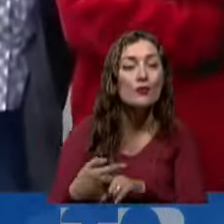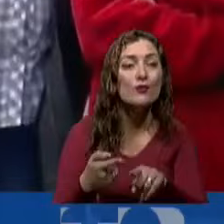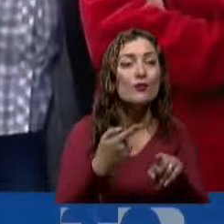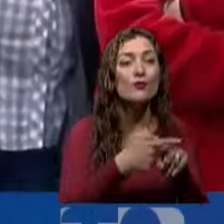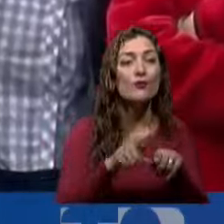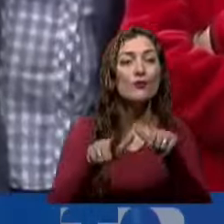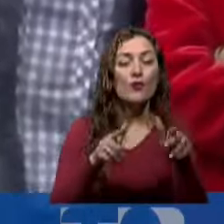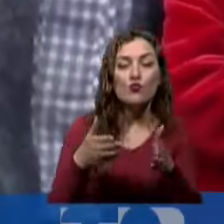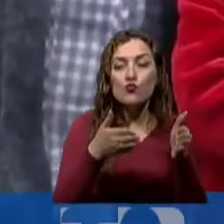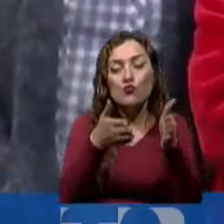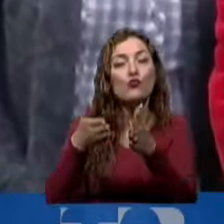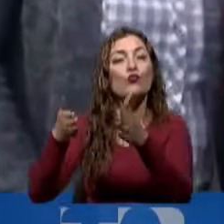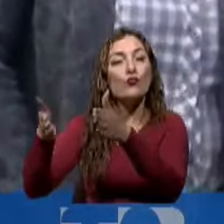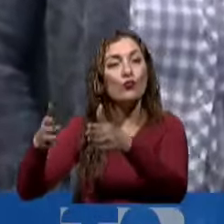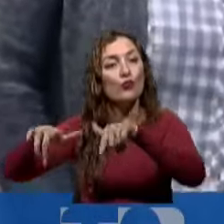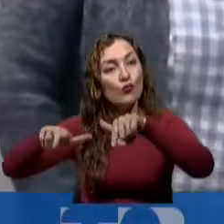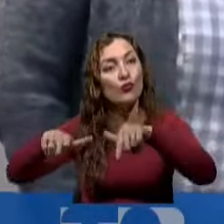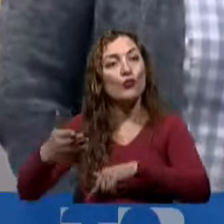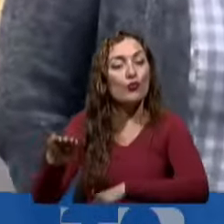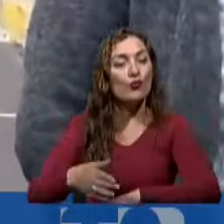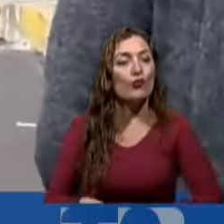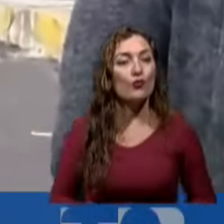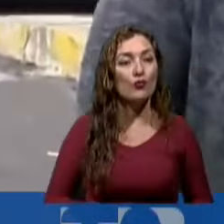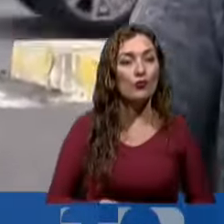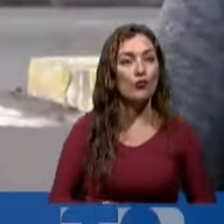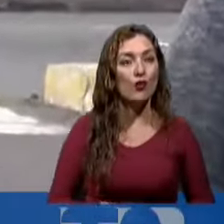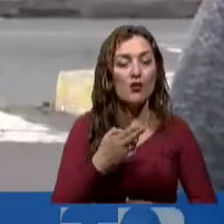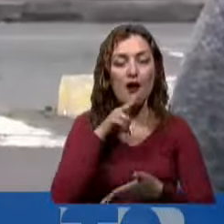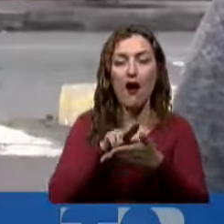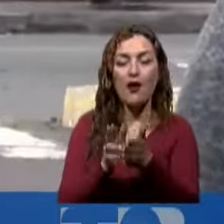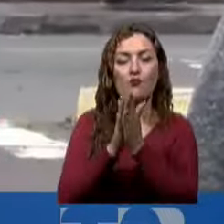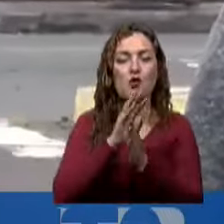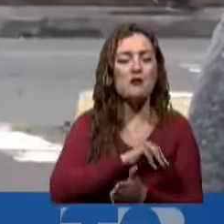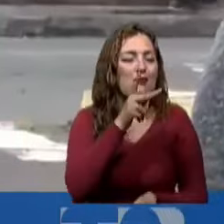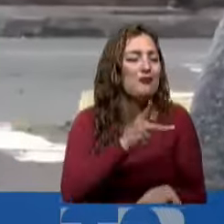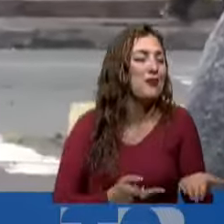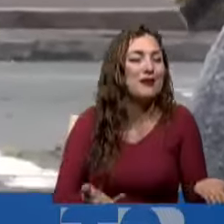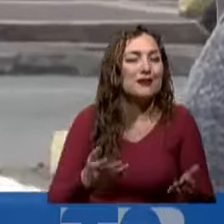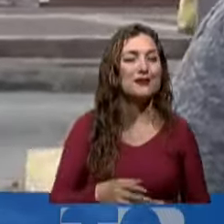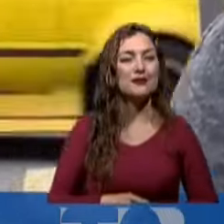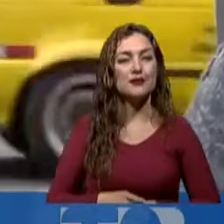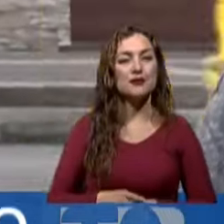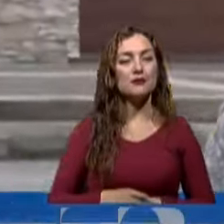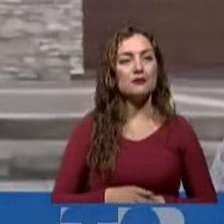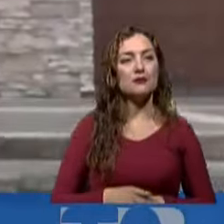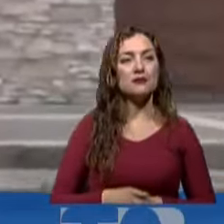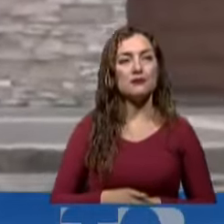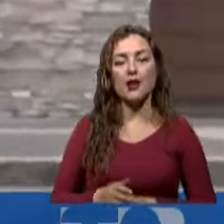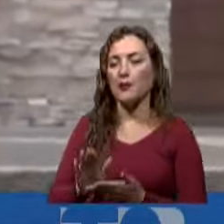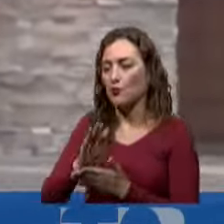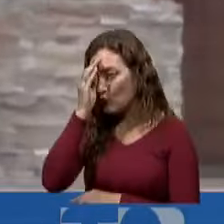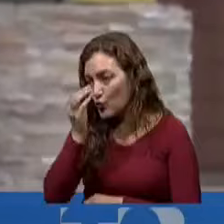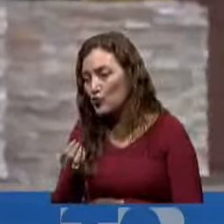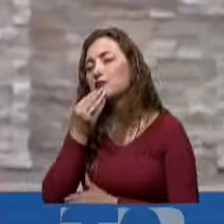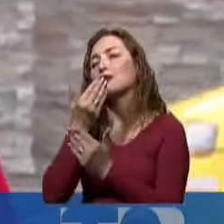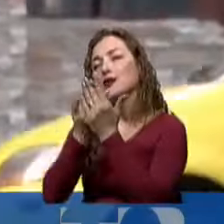de estas intersecciones que se encuentran en estas condiciones. ¿Han hecho los pedidos al municipio? ¿Qué ha pasado? Lamentablemente, perdón, buenos